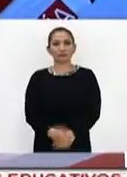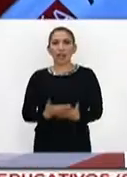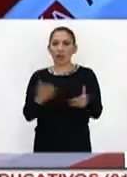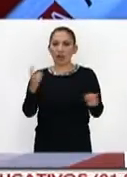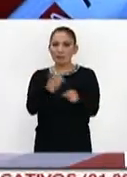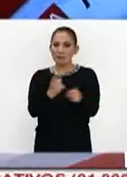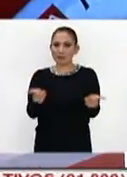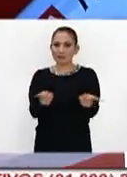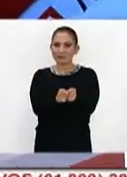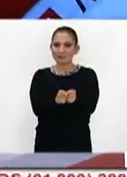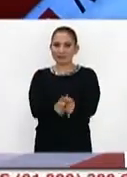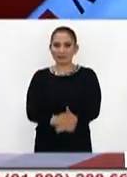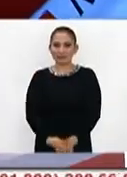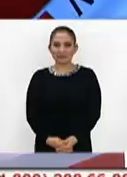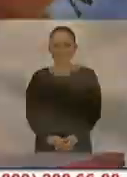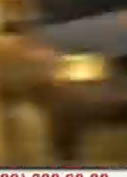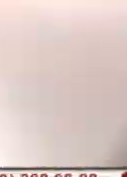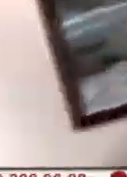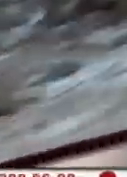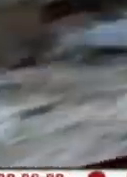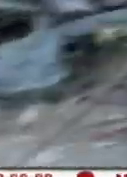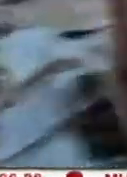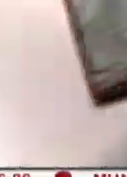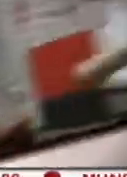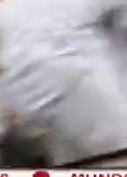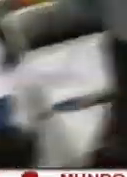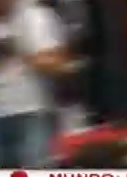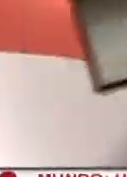Vamos a nuestro primer resumen.